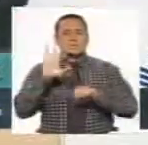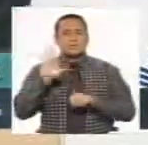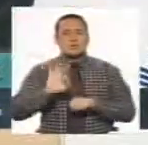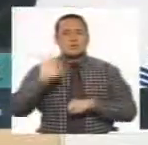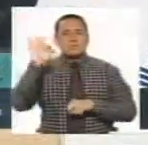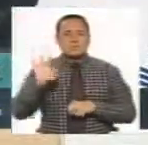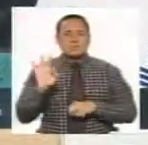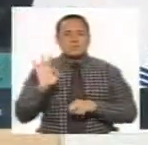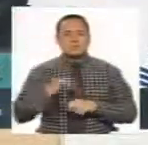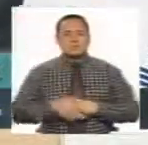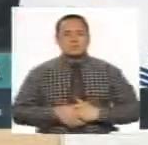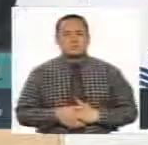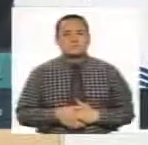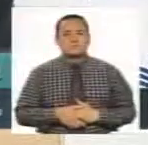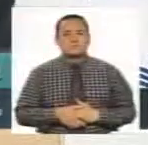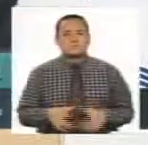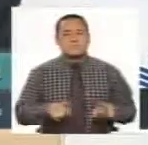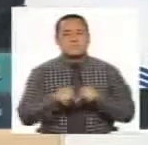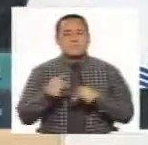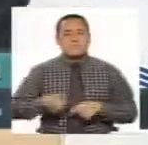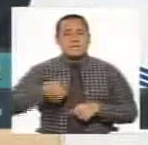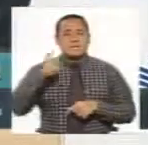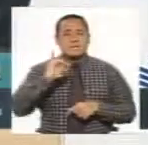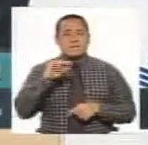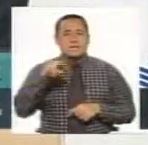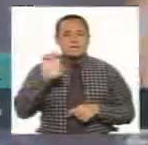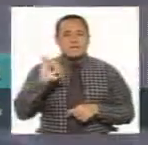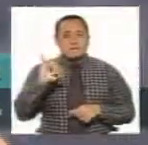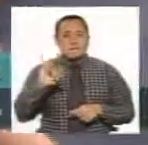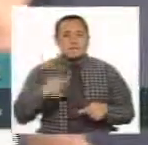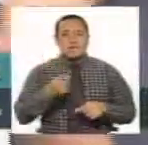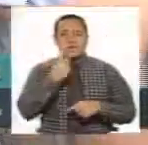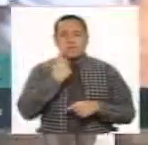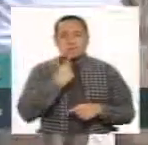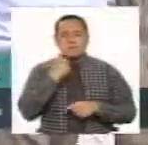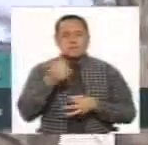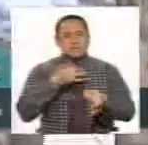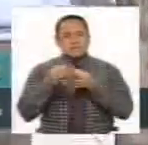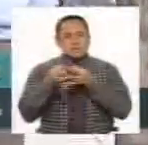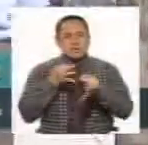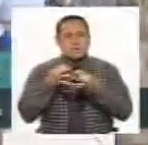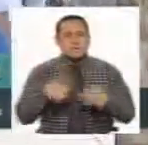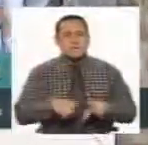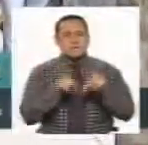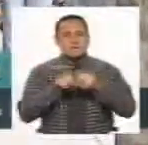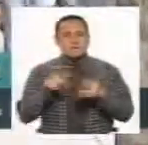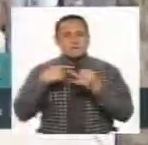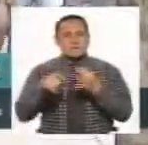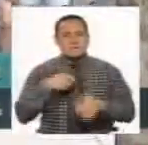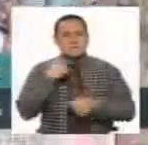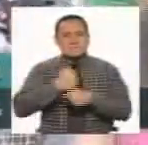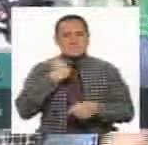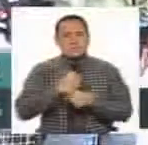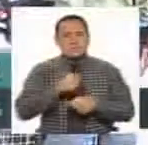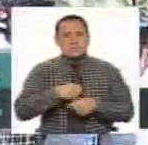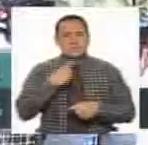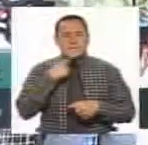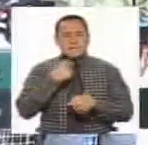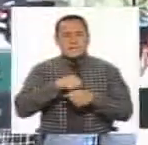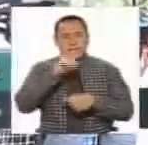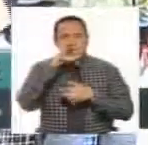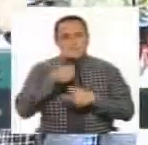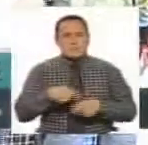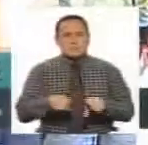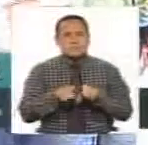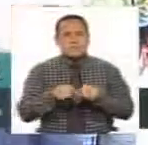9.75%. El jefe del INEI, Alejandro Vilches, también informó sobre las cifras del empleo. Crece